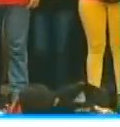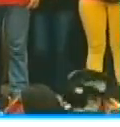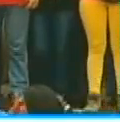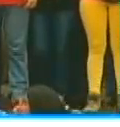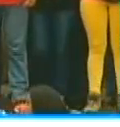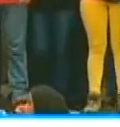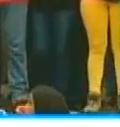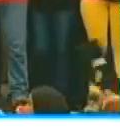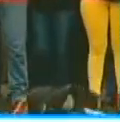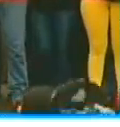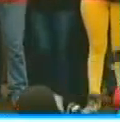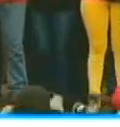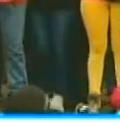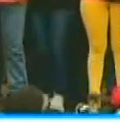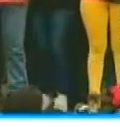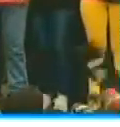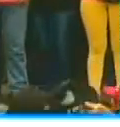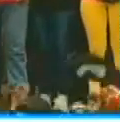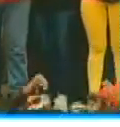Gracias, Apure.